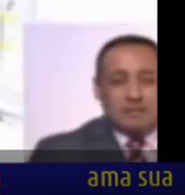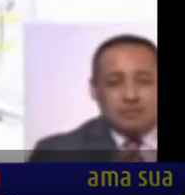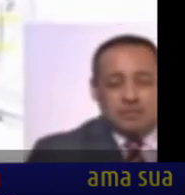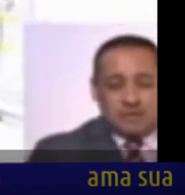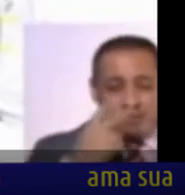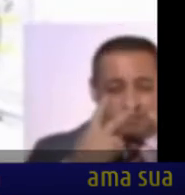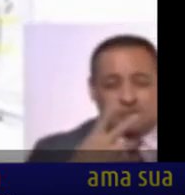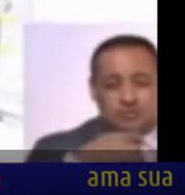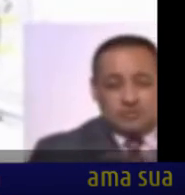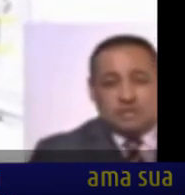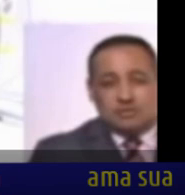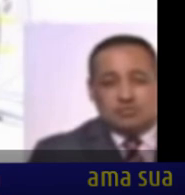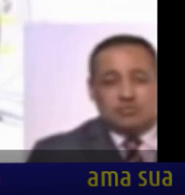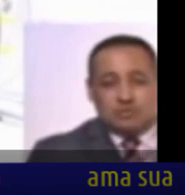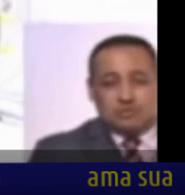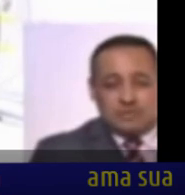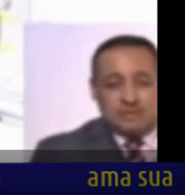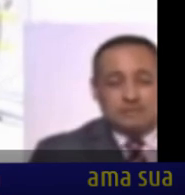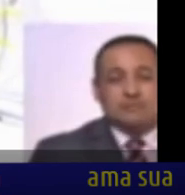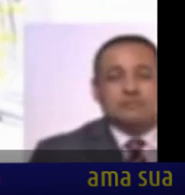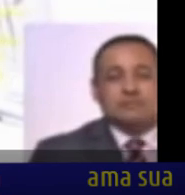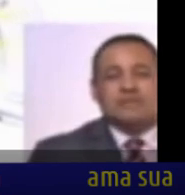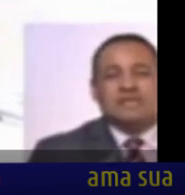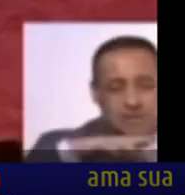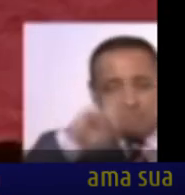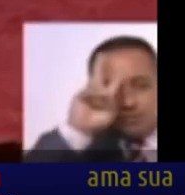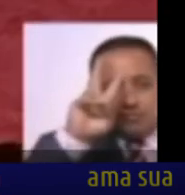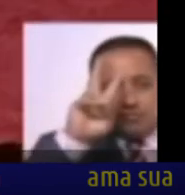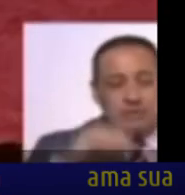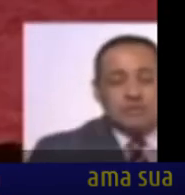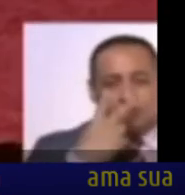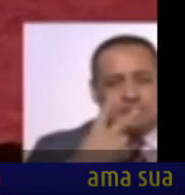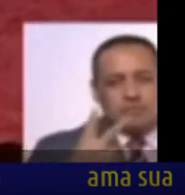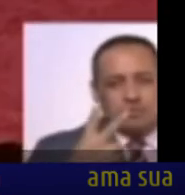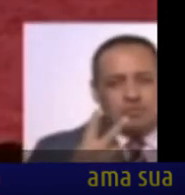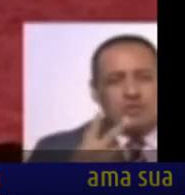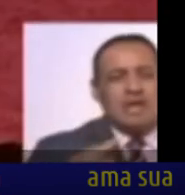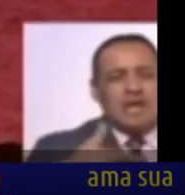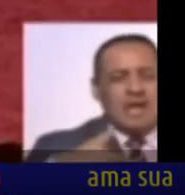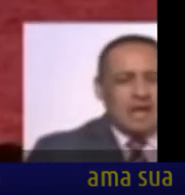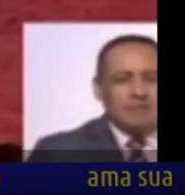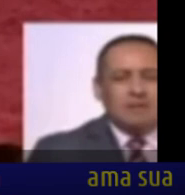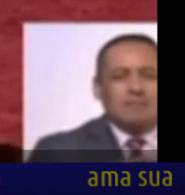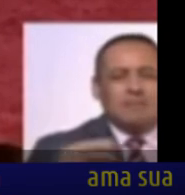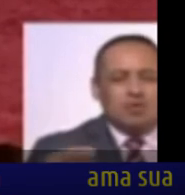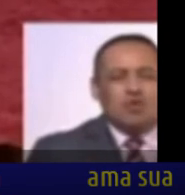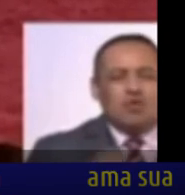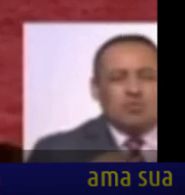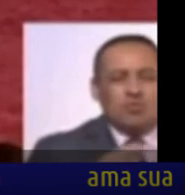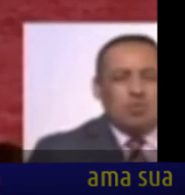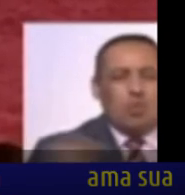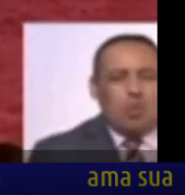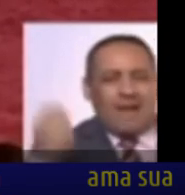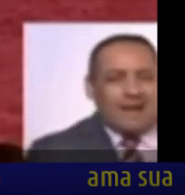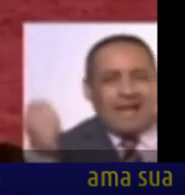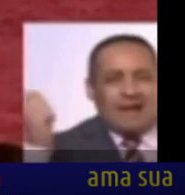unas 60 personas perdieron la vida en la ola de protestas antigubernamentales que comenzó el pasado 7 de diciembre.